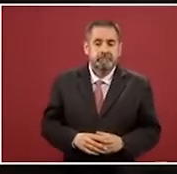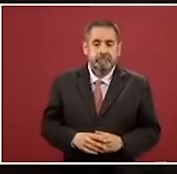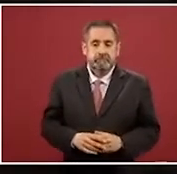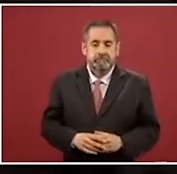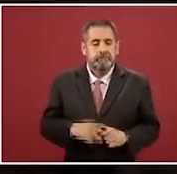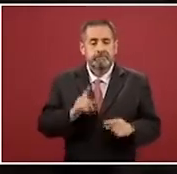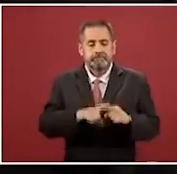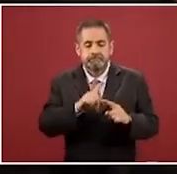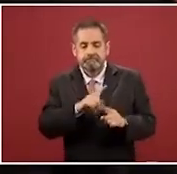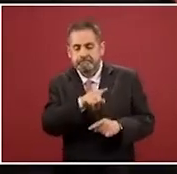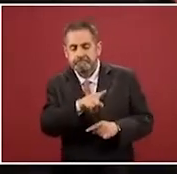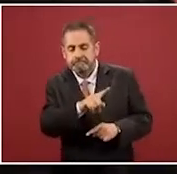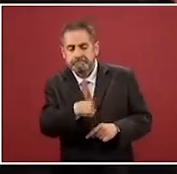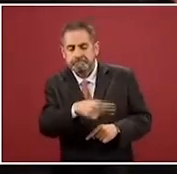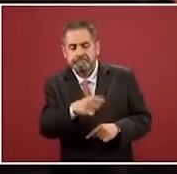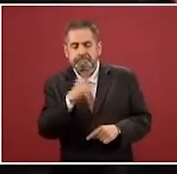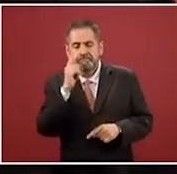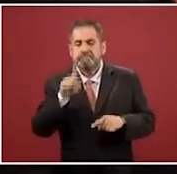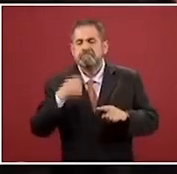¿quiénes son?